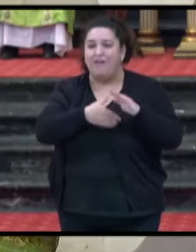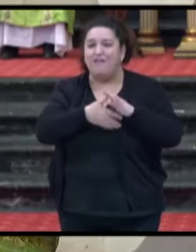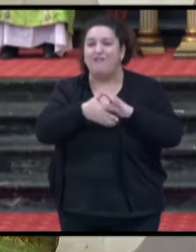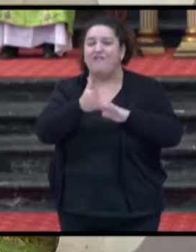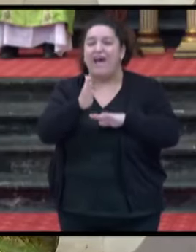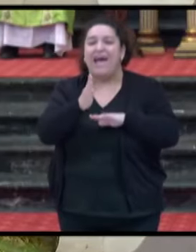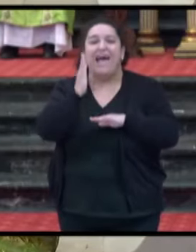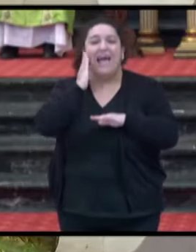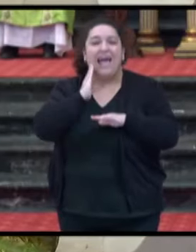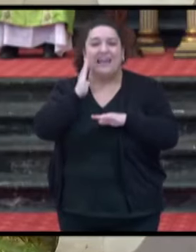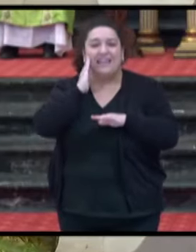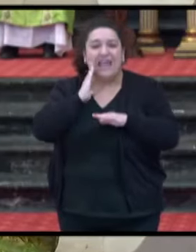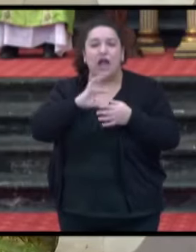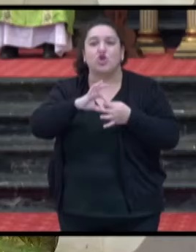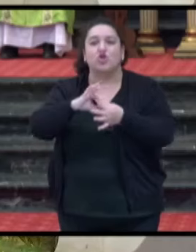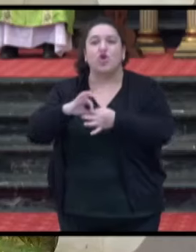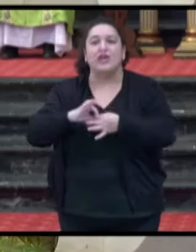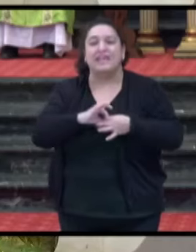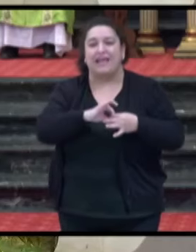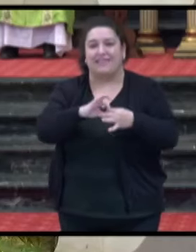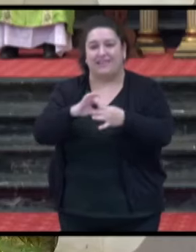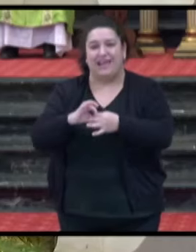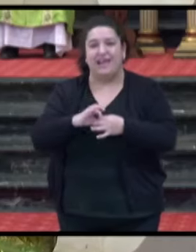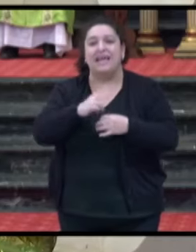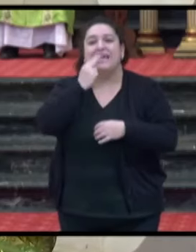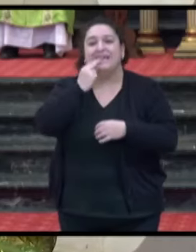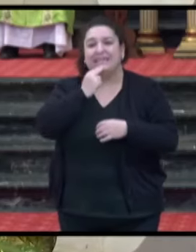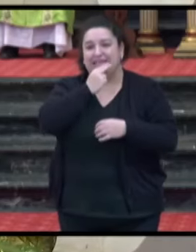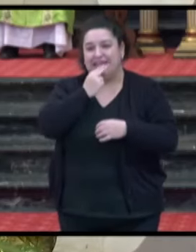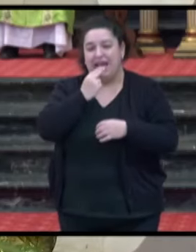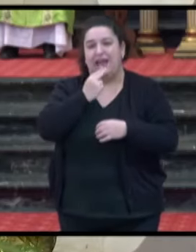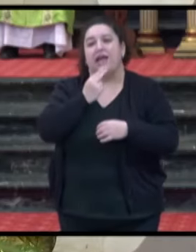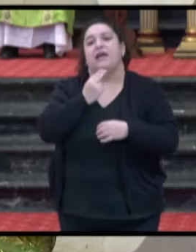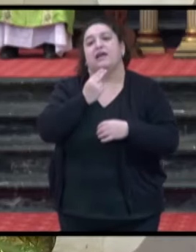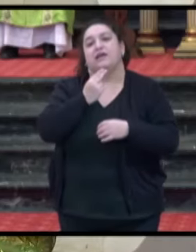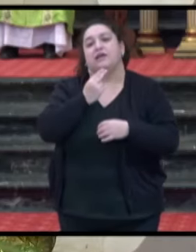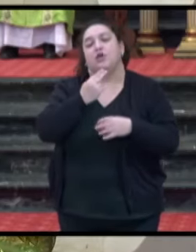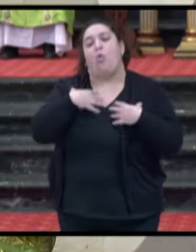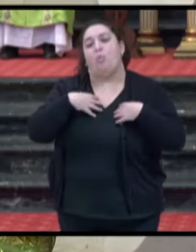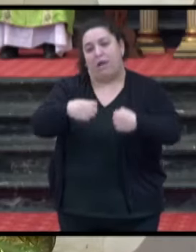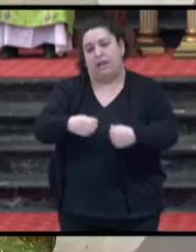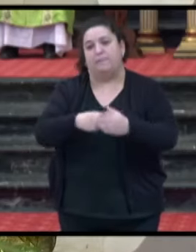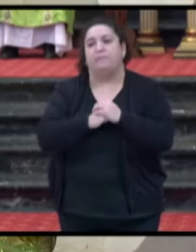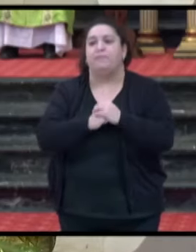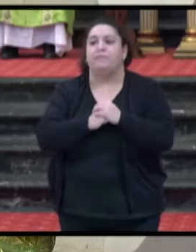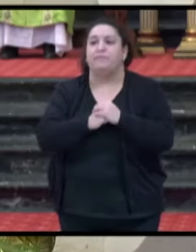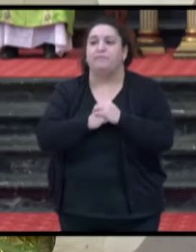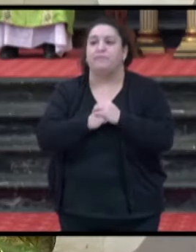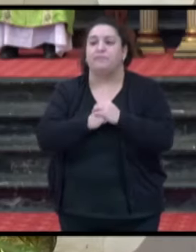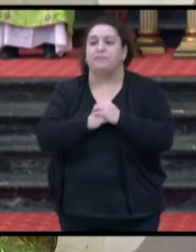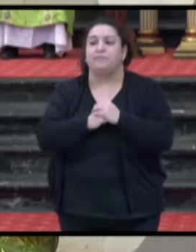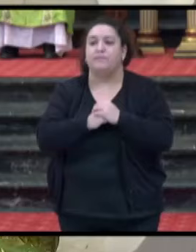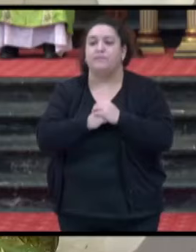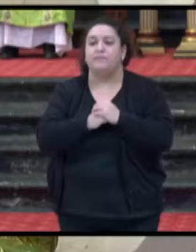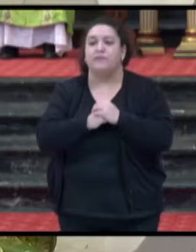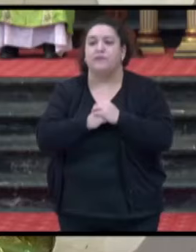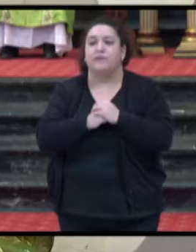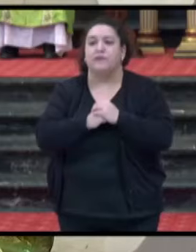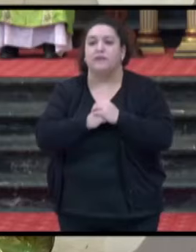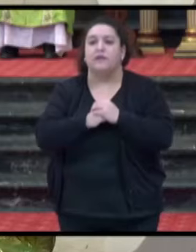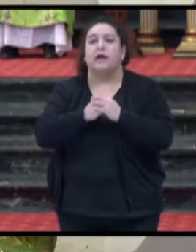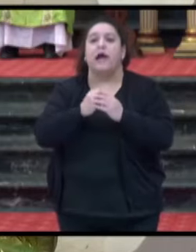fraterna a la solidaridad cristiana y humana oración